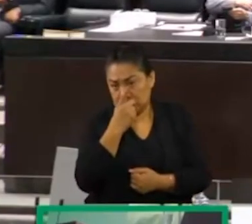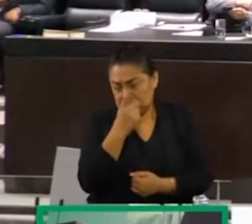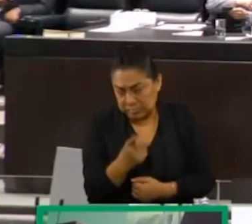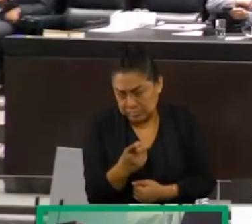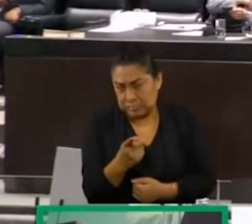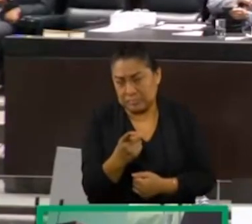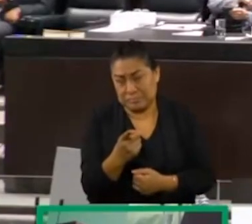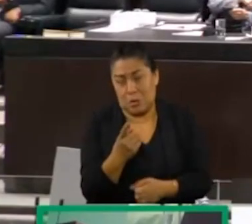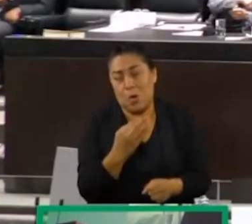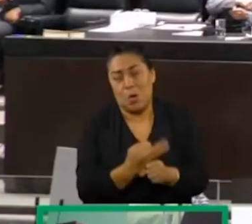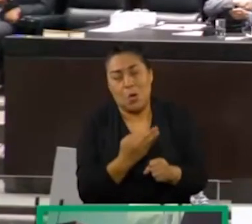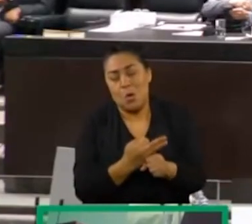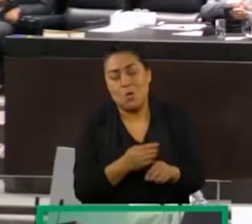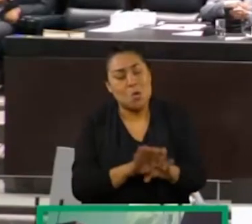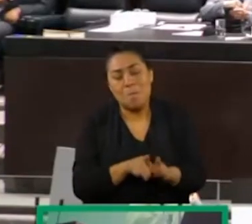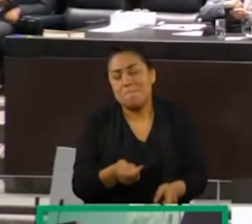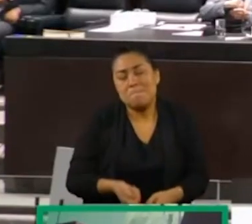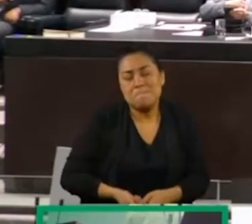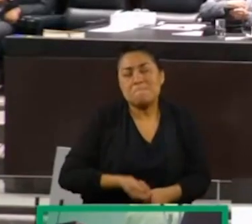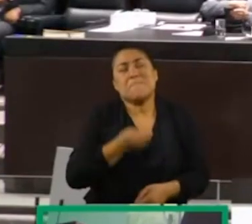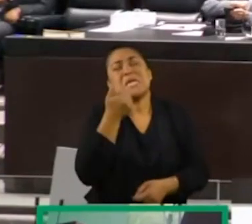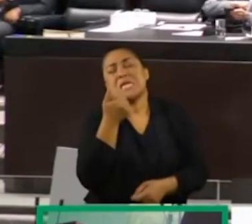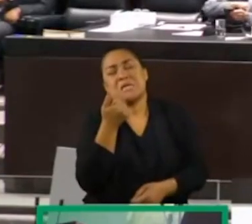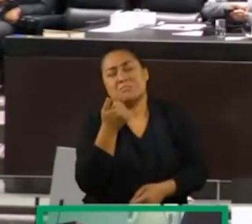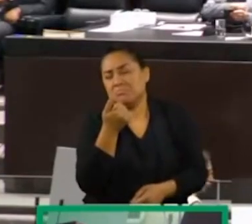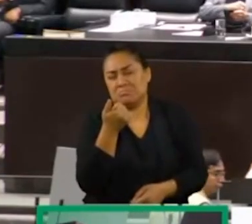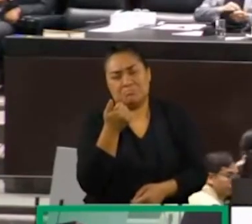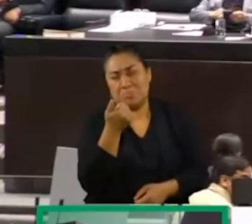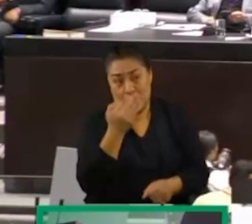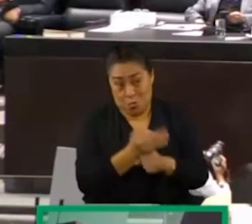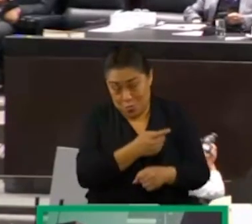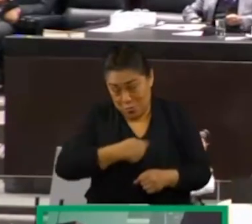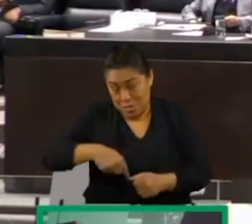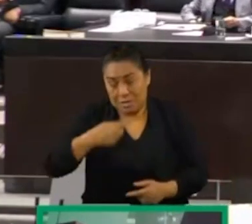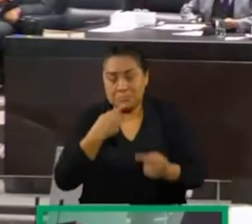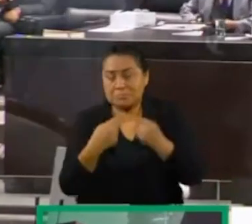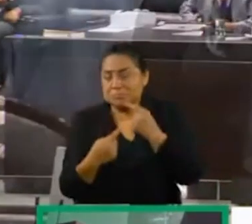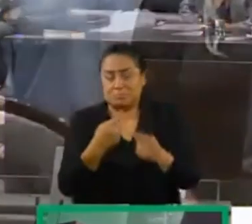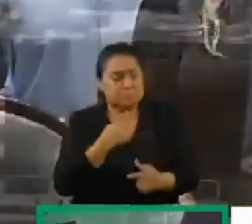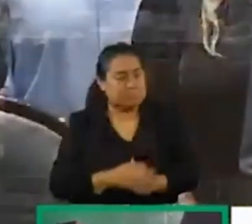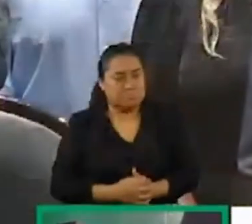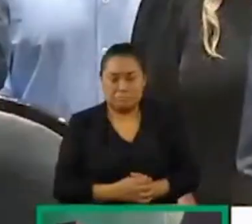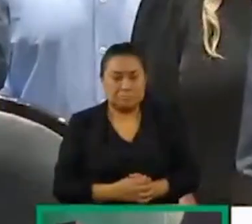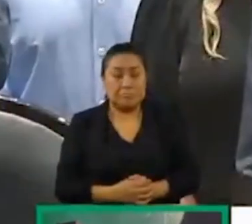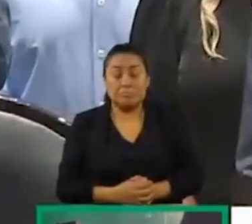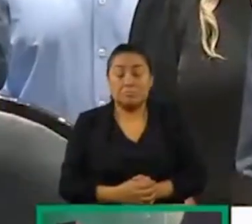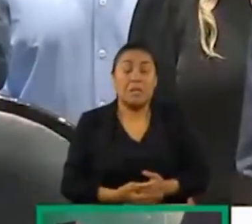un hecho aislado lo que hoy estamos discutiendo. Primero,